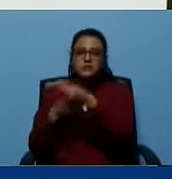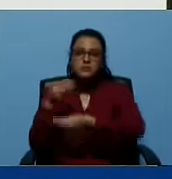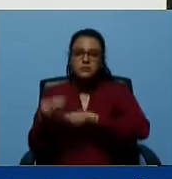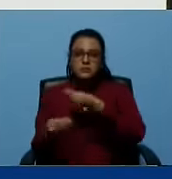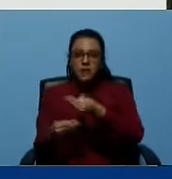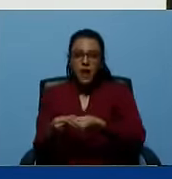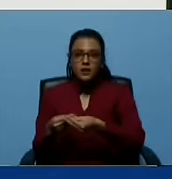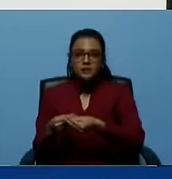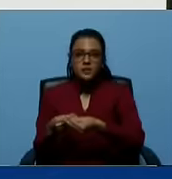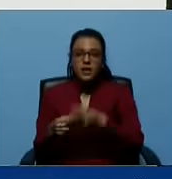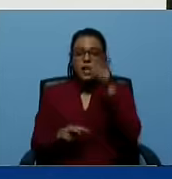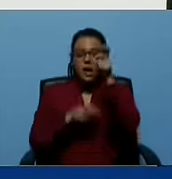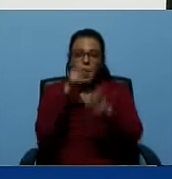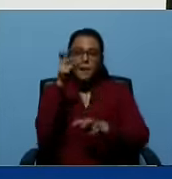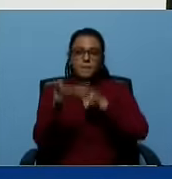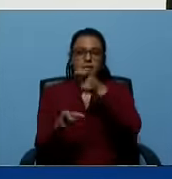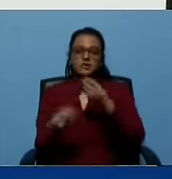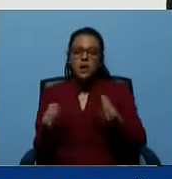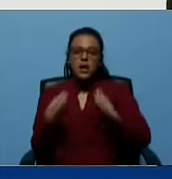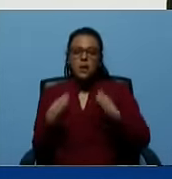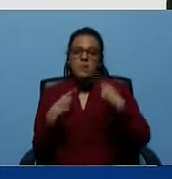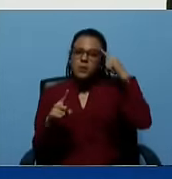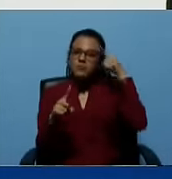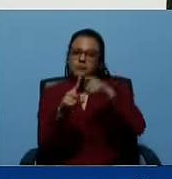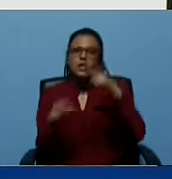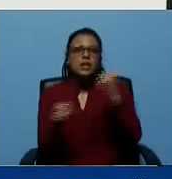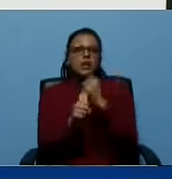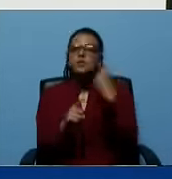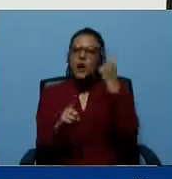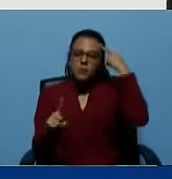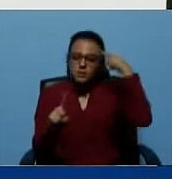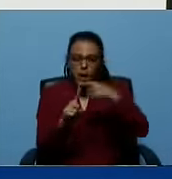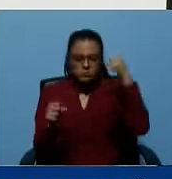la gente vive para trabajar solamente.